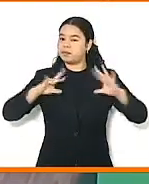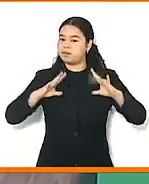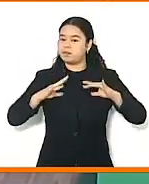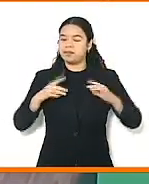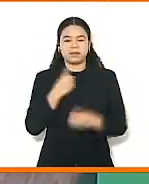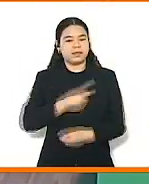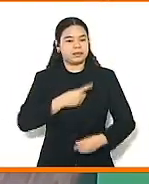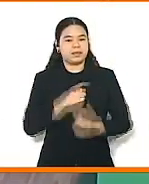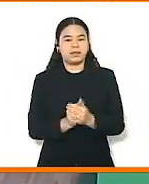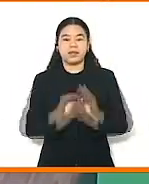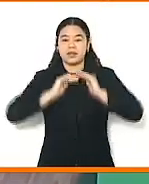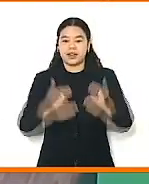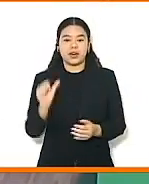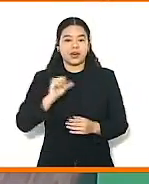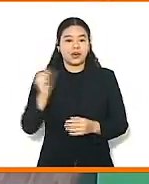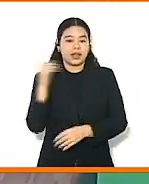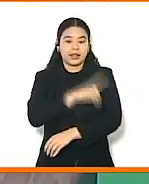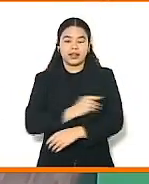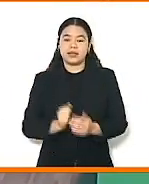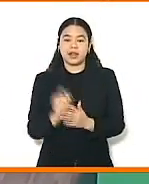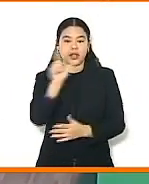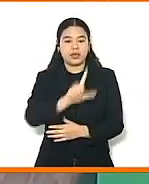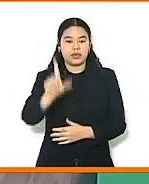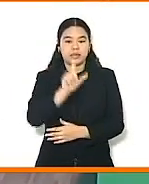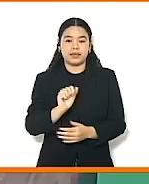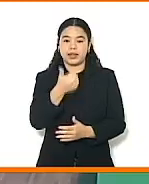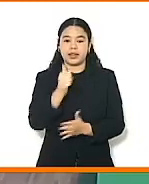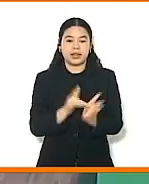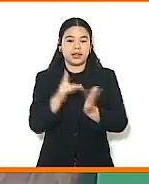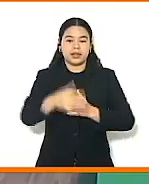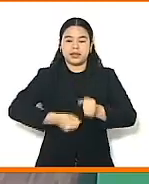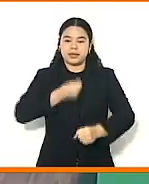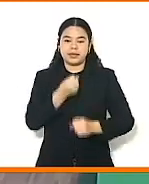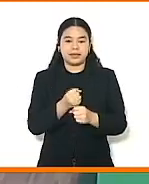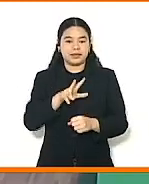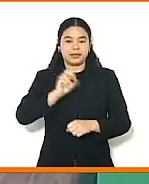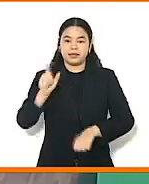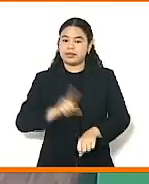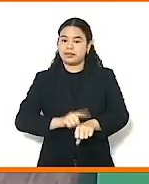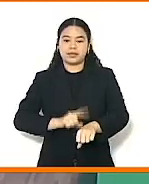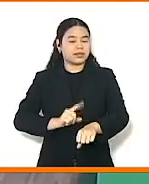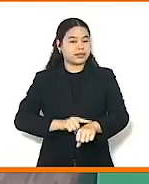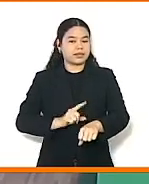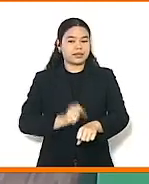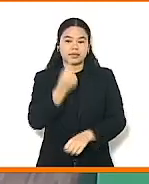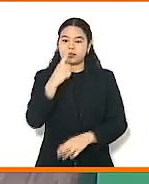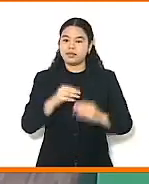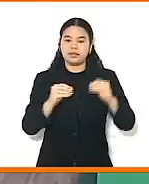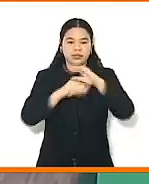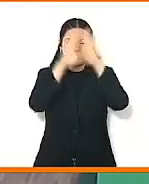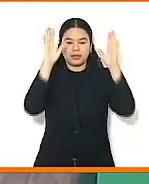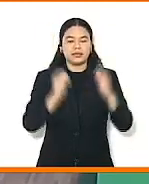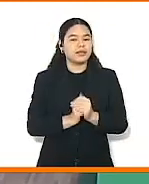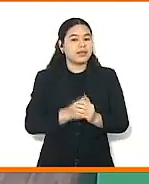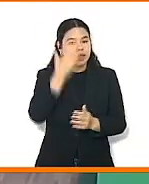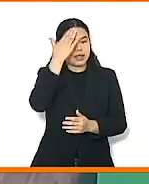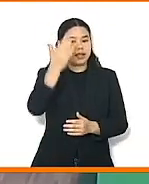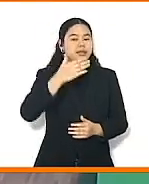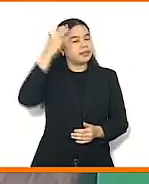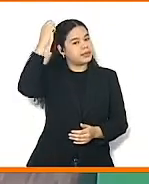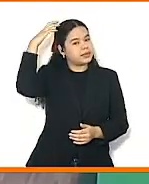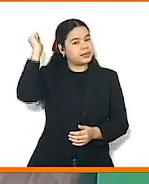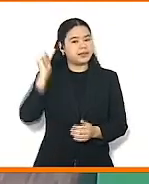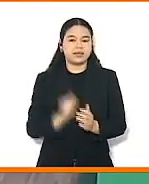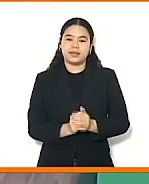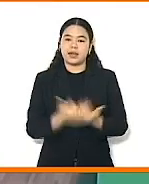maravilloso. Bienvenido el día de hoy, lunes 10 de abril del año 2023. El reloj marca las 11 en punto de la mañana. Te saluda Charlyn